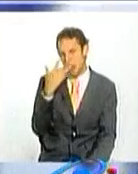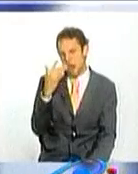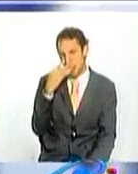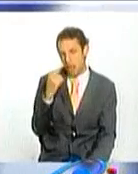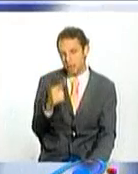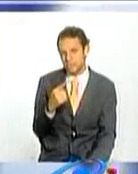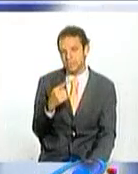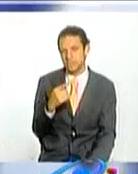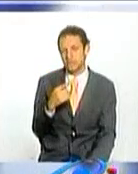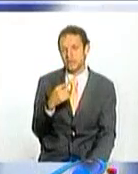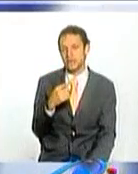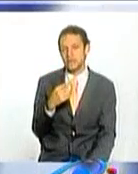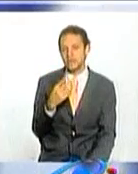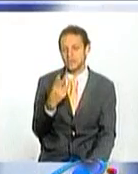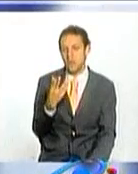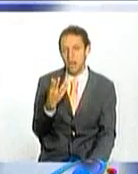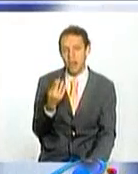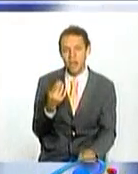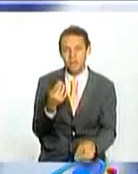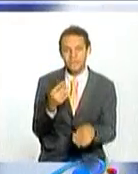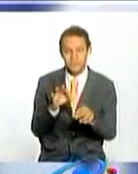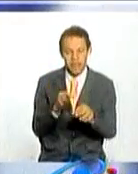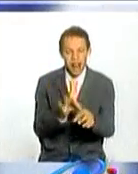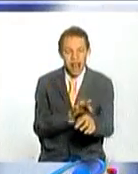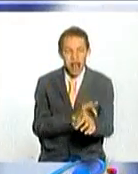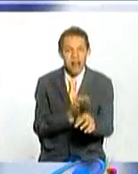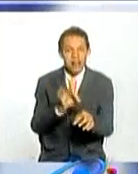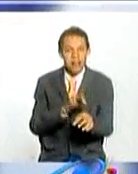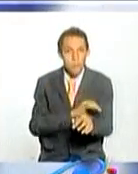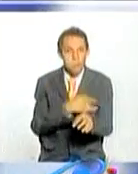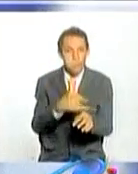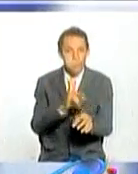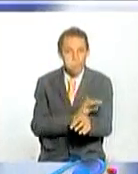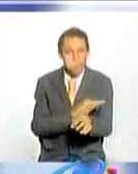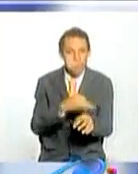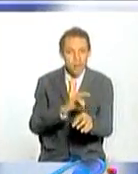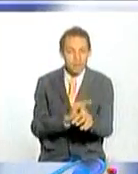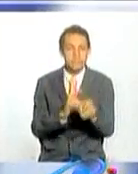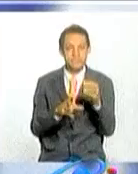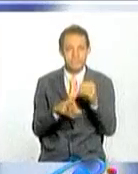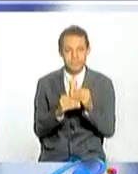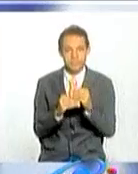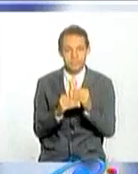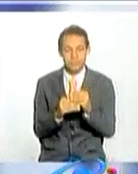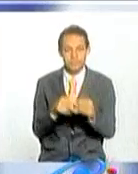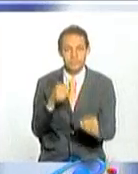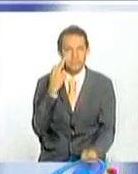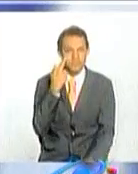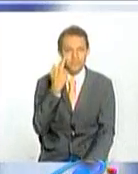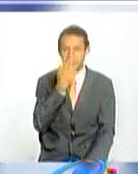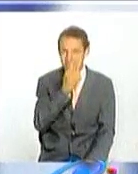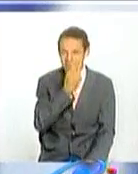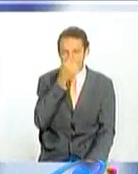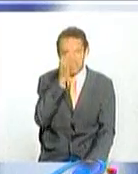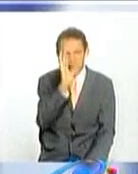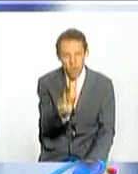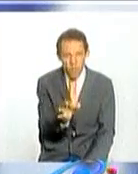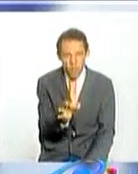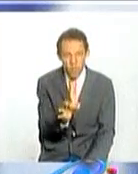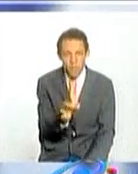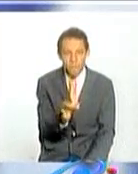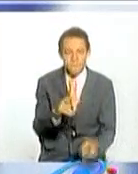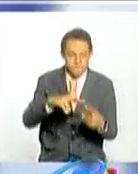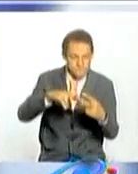de grasa, los tabiques acá, ¿sí? Y ya la parte de la glándula la vemos como un